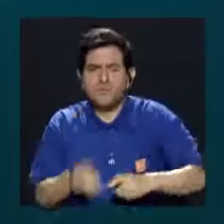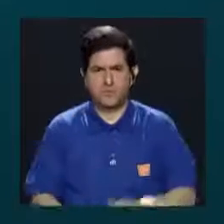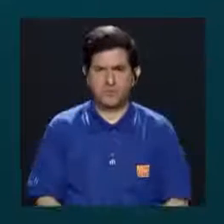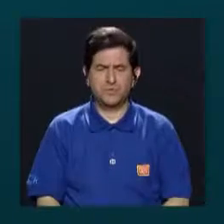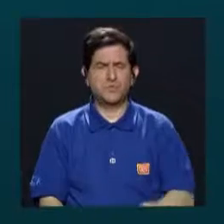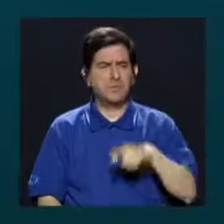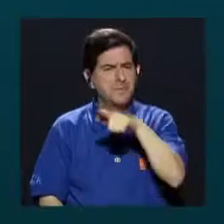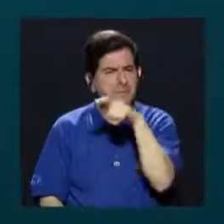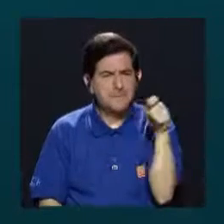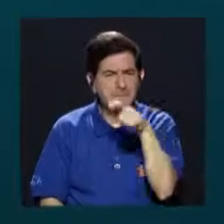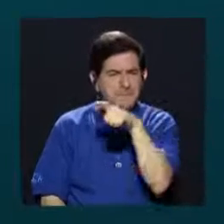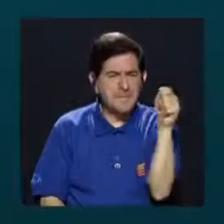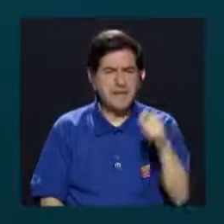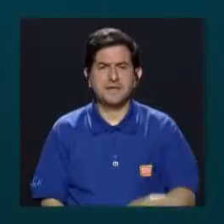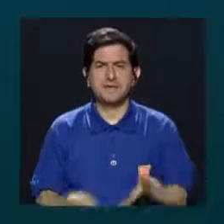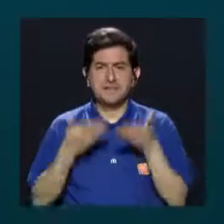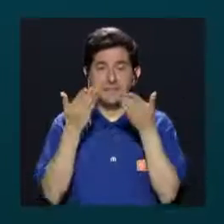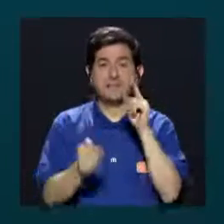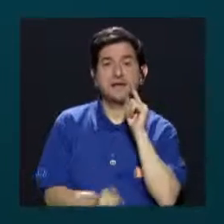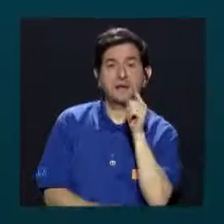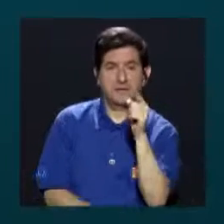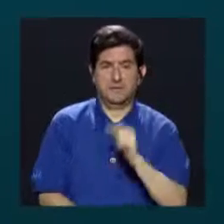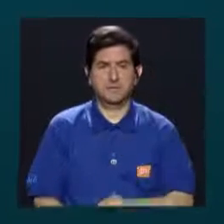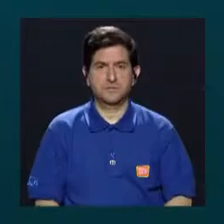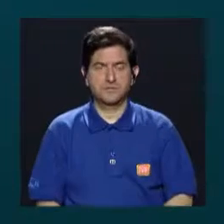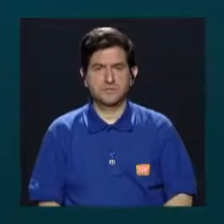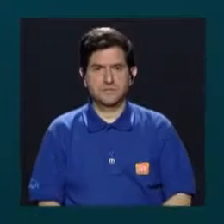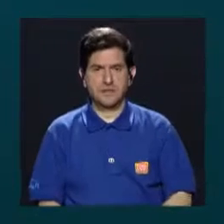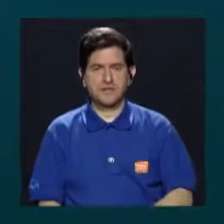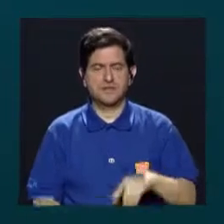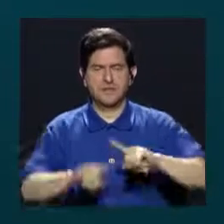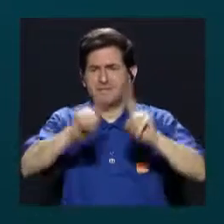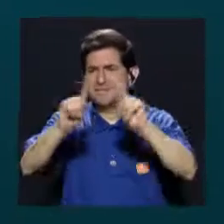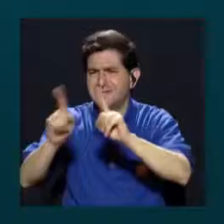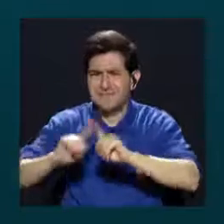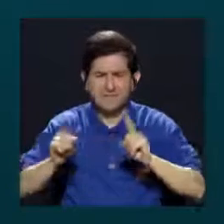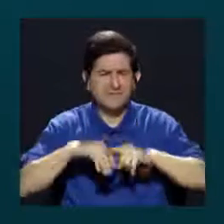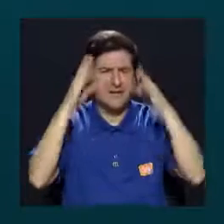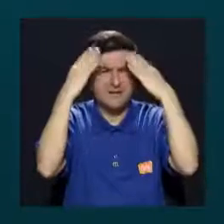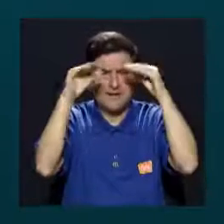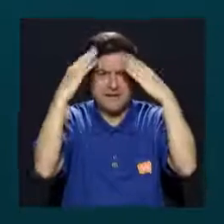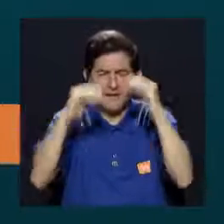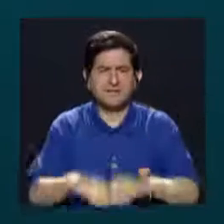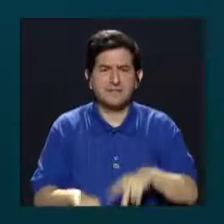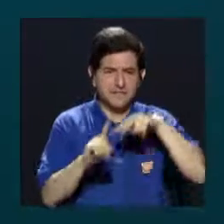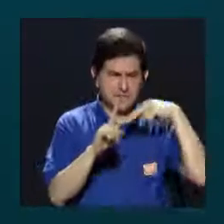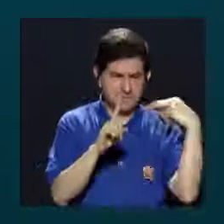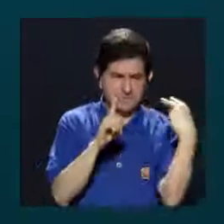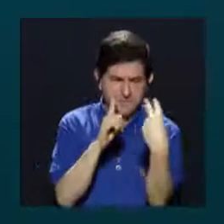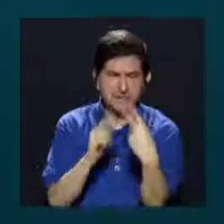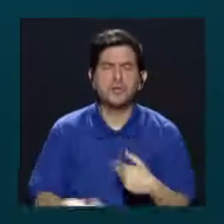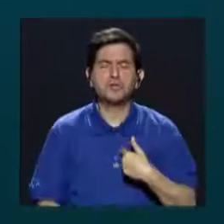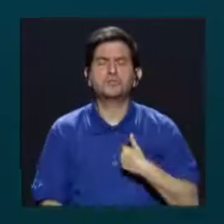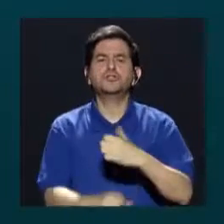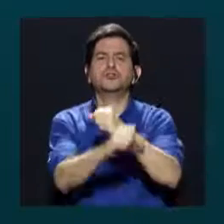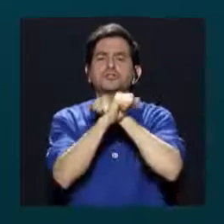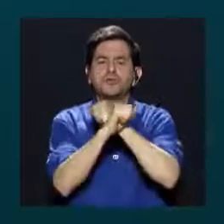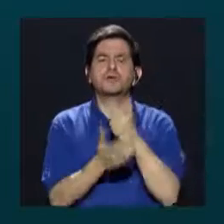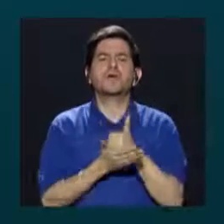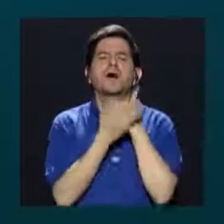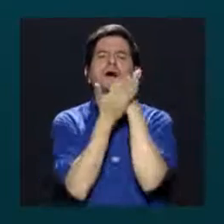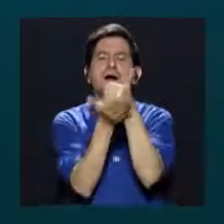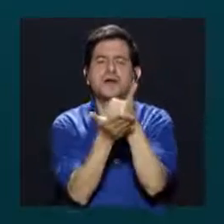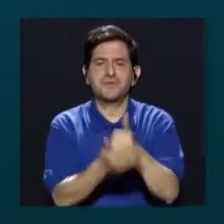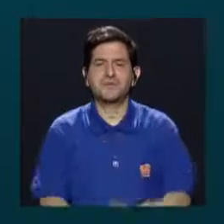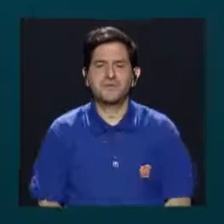durante meses para brindarle a usted una variedad de informaciones y perspectivas que estoy seguro